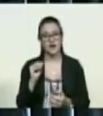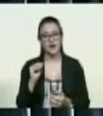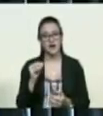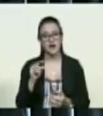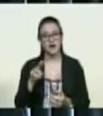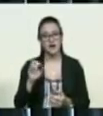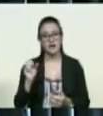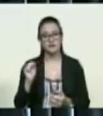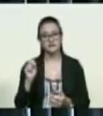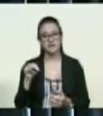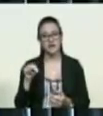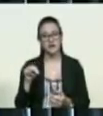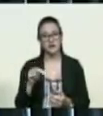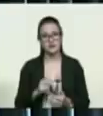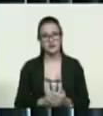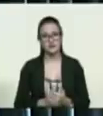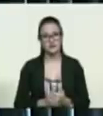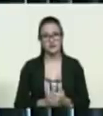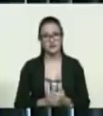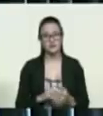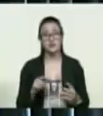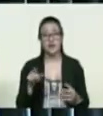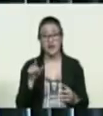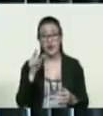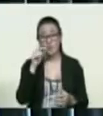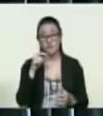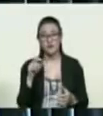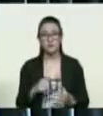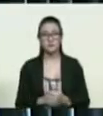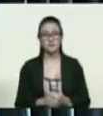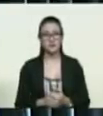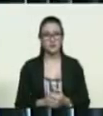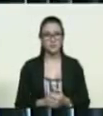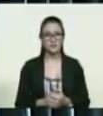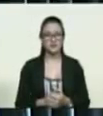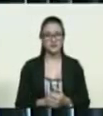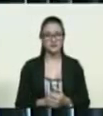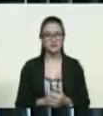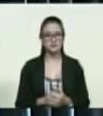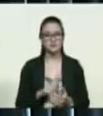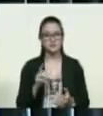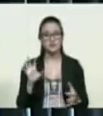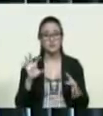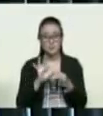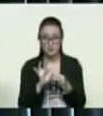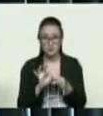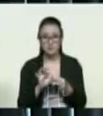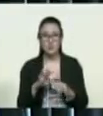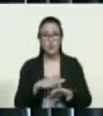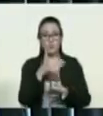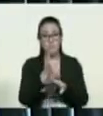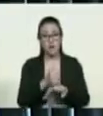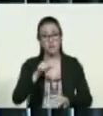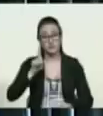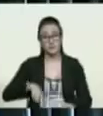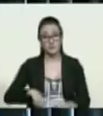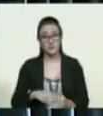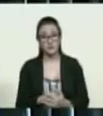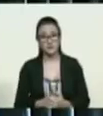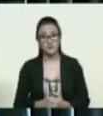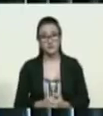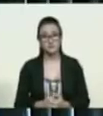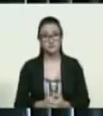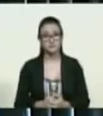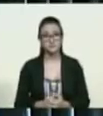cómplice necesario en el magnicidio en grado de frustración, que confiesa.